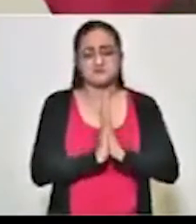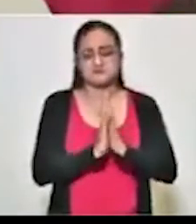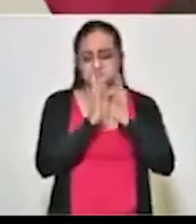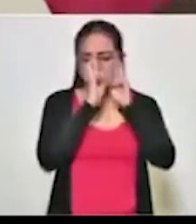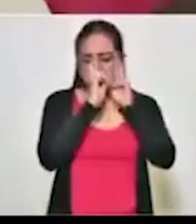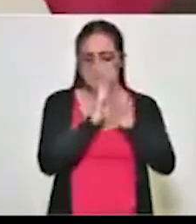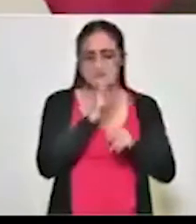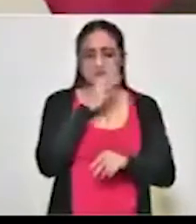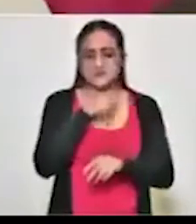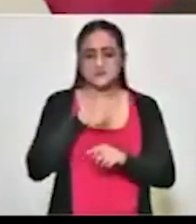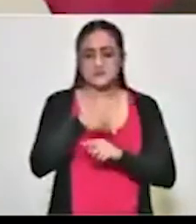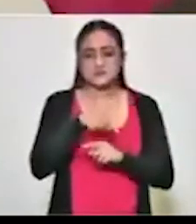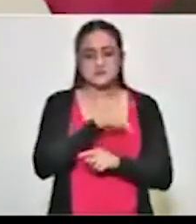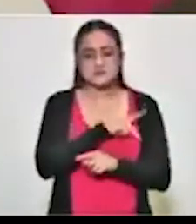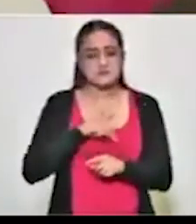Respetemos las fiestas patrias.